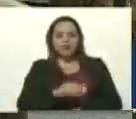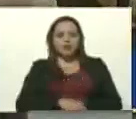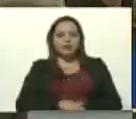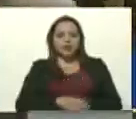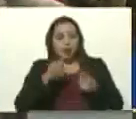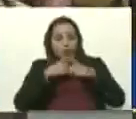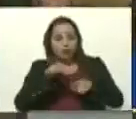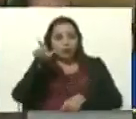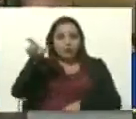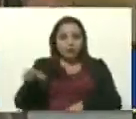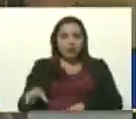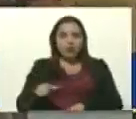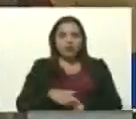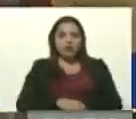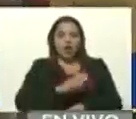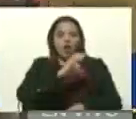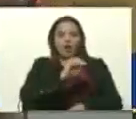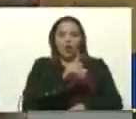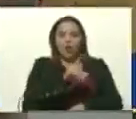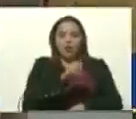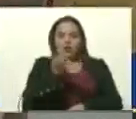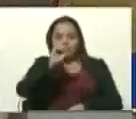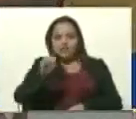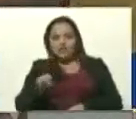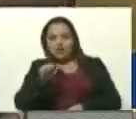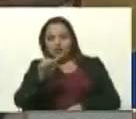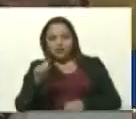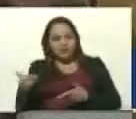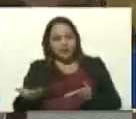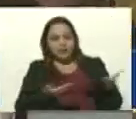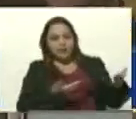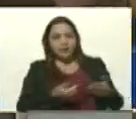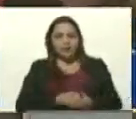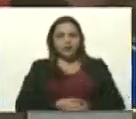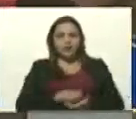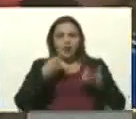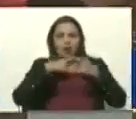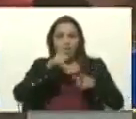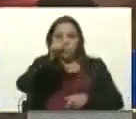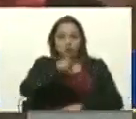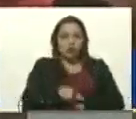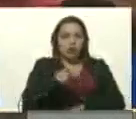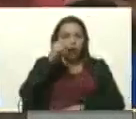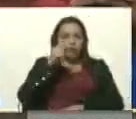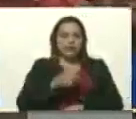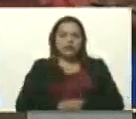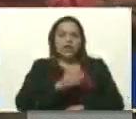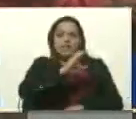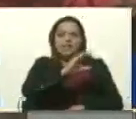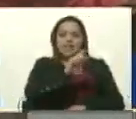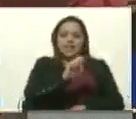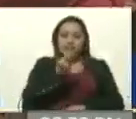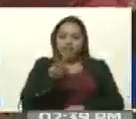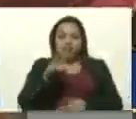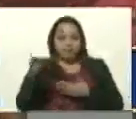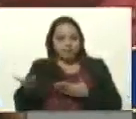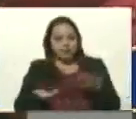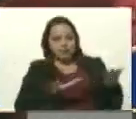Caridad Rondón, de Codesa, bienvenida. José Elías Torres, de la CTV,